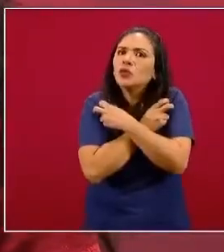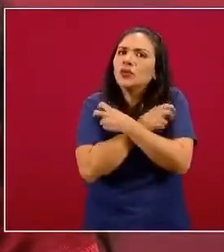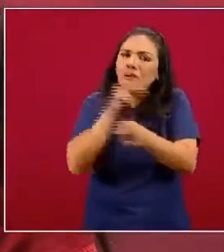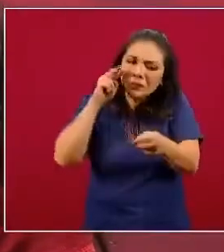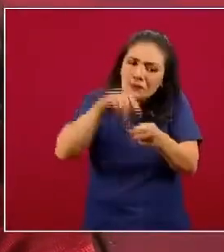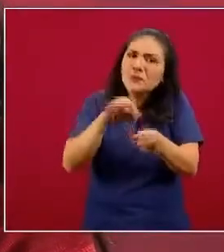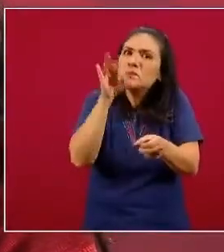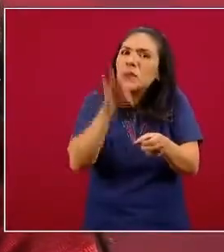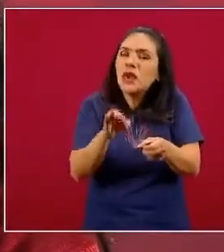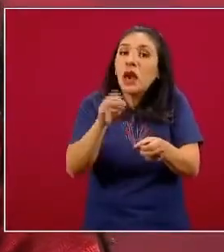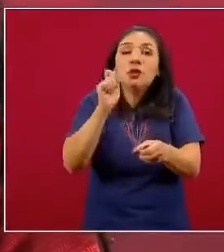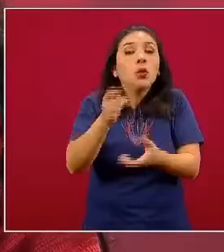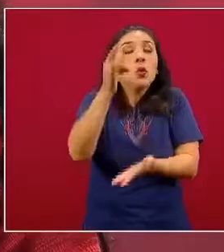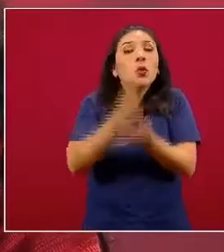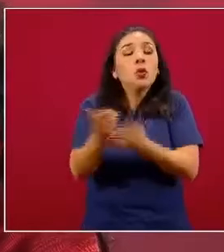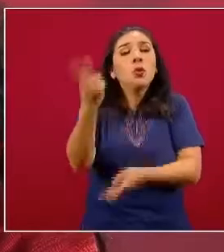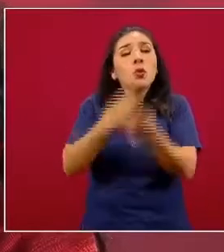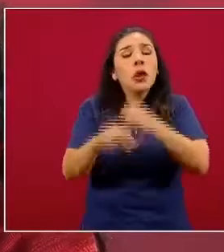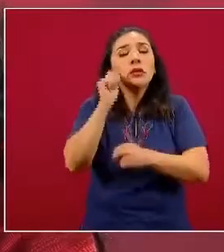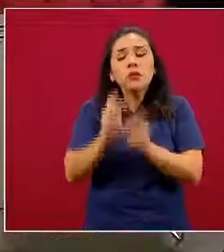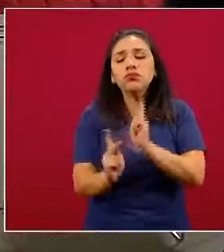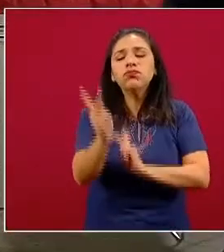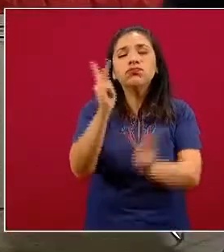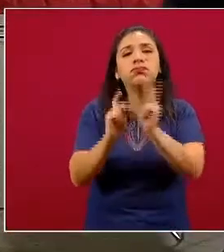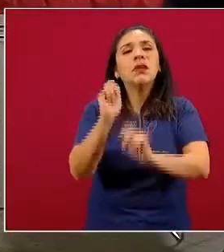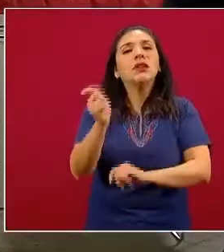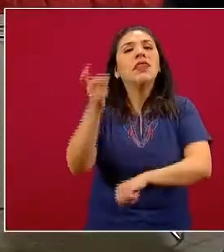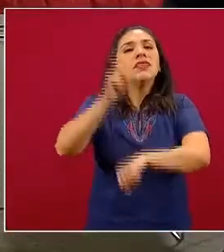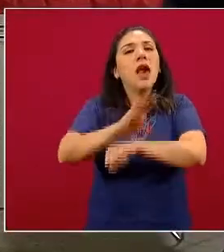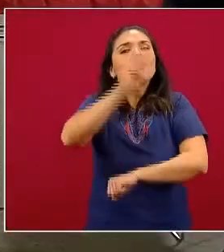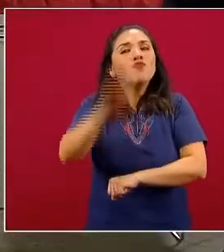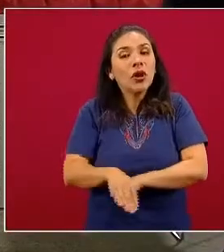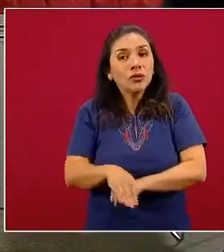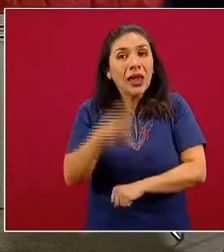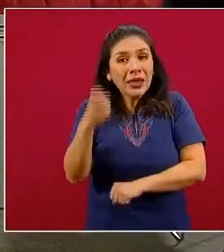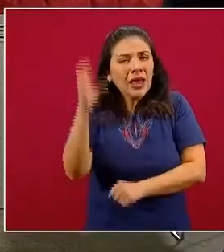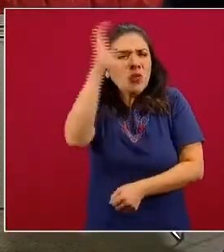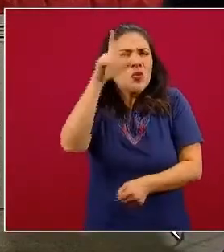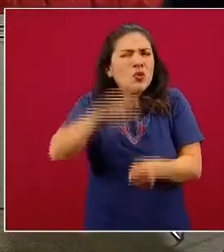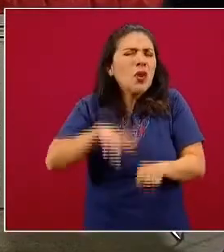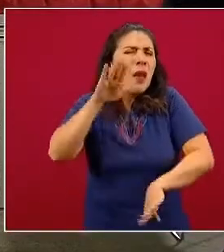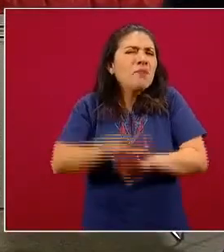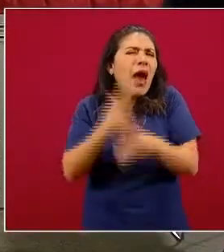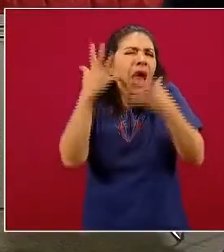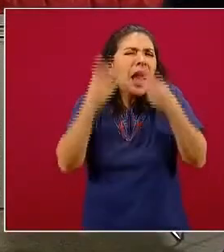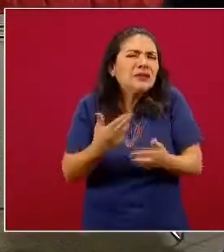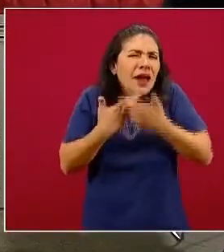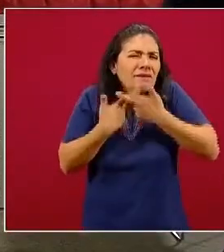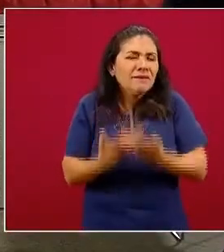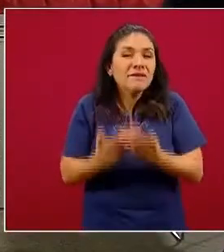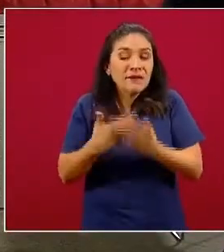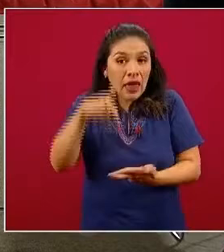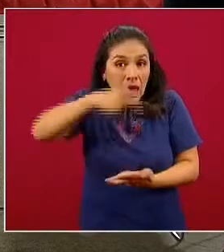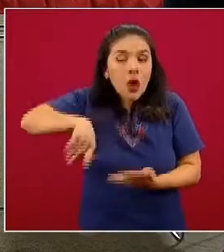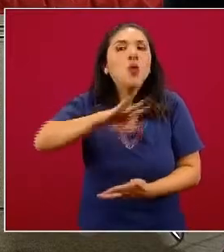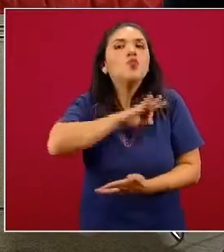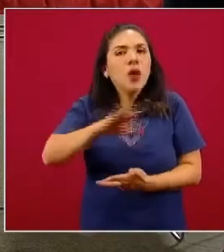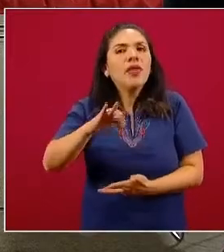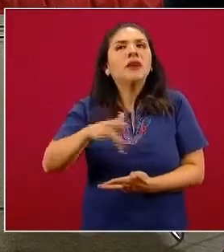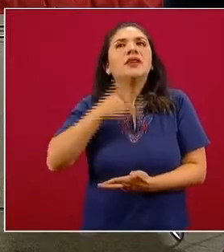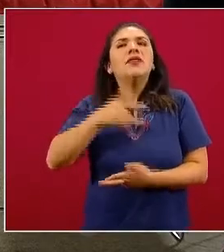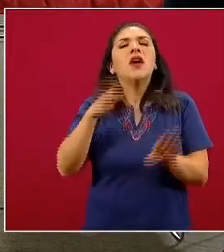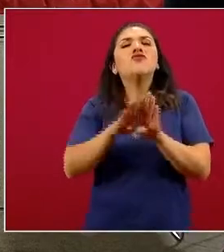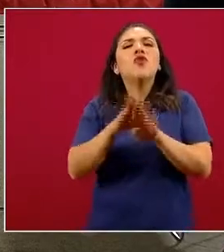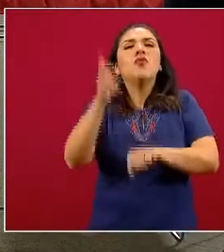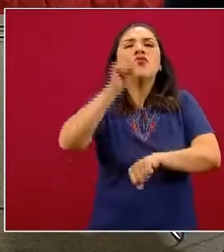época de Día de Muertos. Nuestras culturas son tan ricas, tan vivas, tan prodigiosas, que tenemos una manera de conmemorar